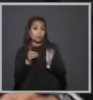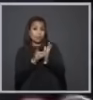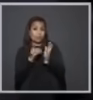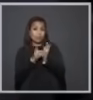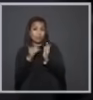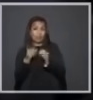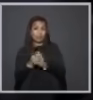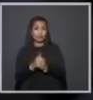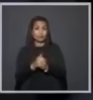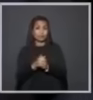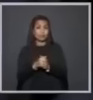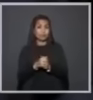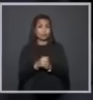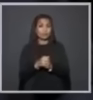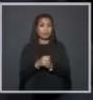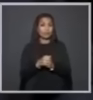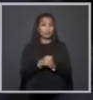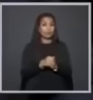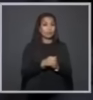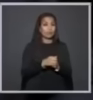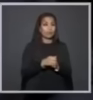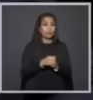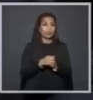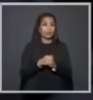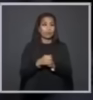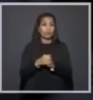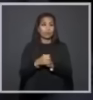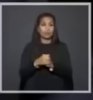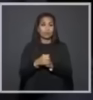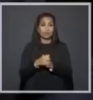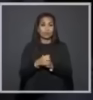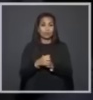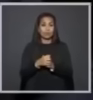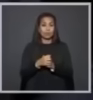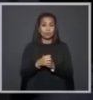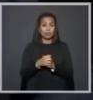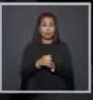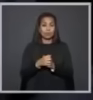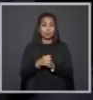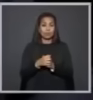Tolstoy, se los recomiendo.